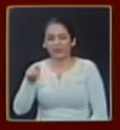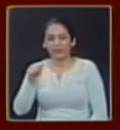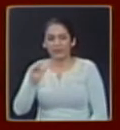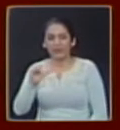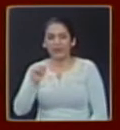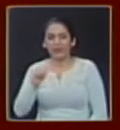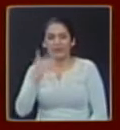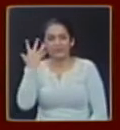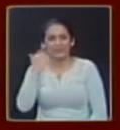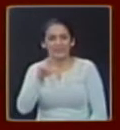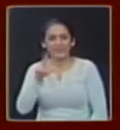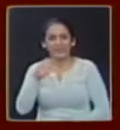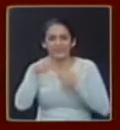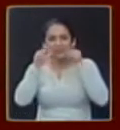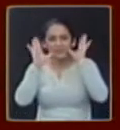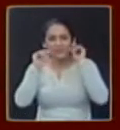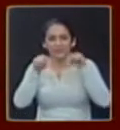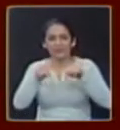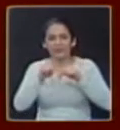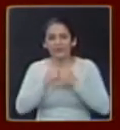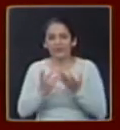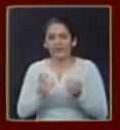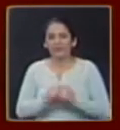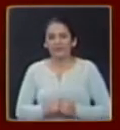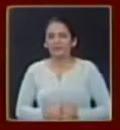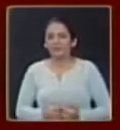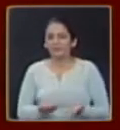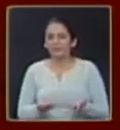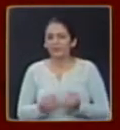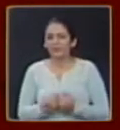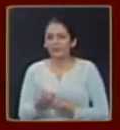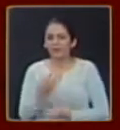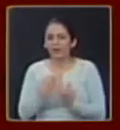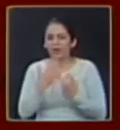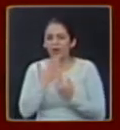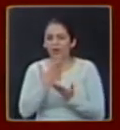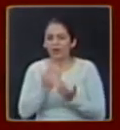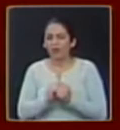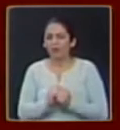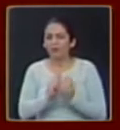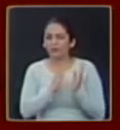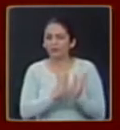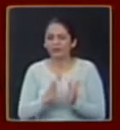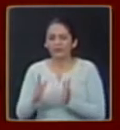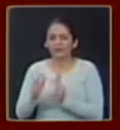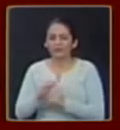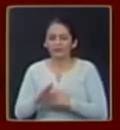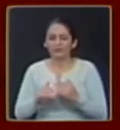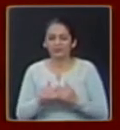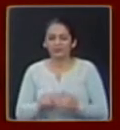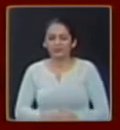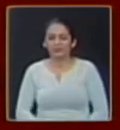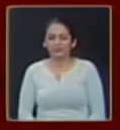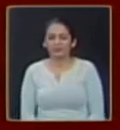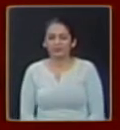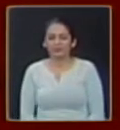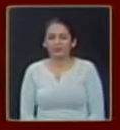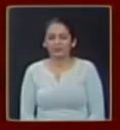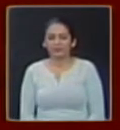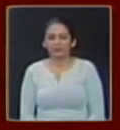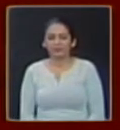diciembre este motepillo, el plato tradicional de nuestro país. ¿Cuánto tiempo les ha tomado organizar este evento? Bueno, estamos cerca